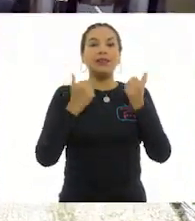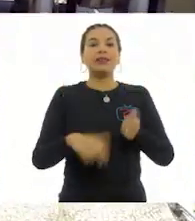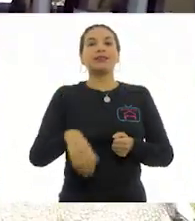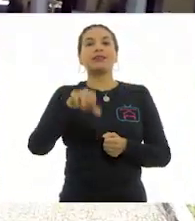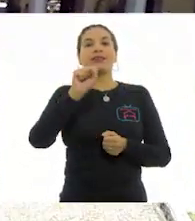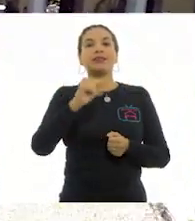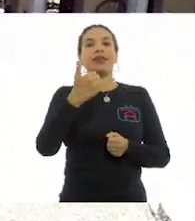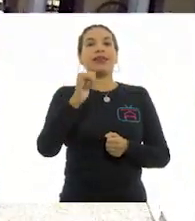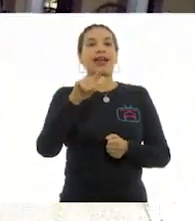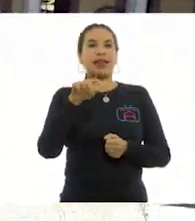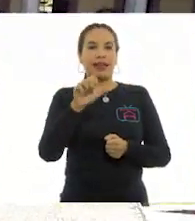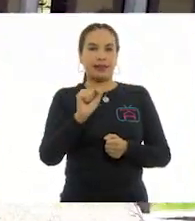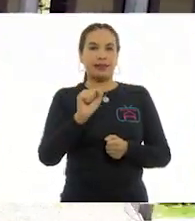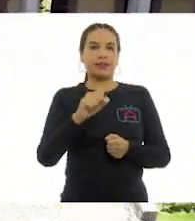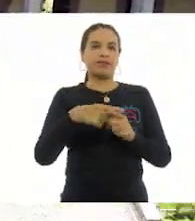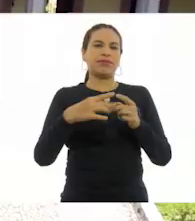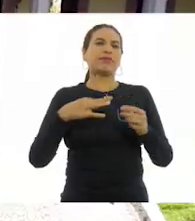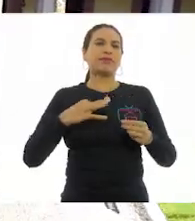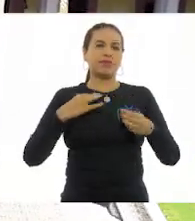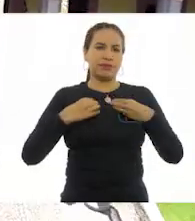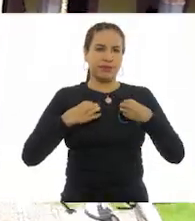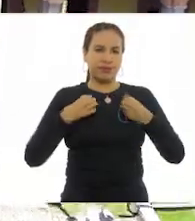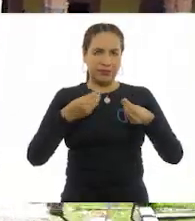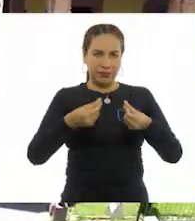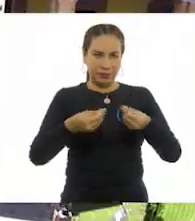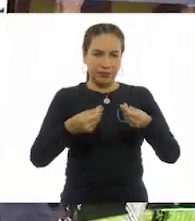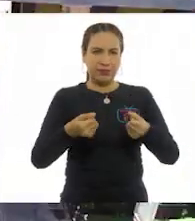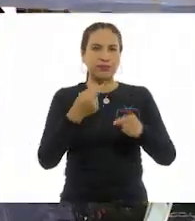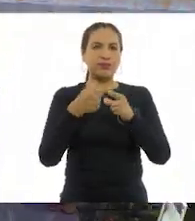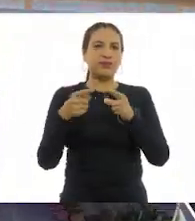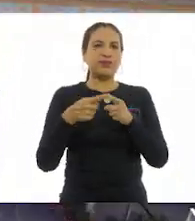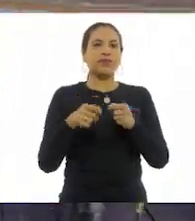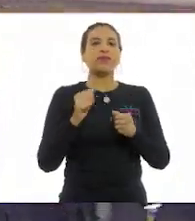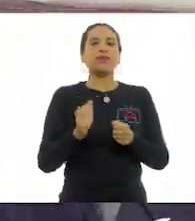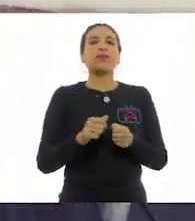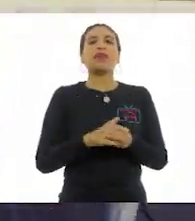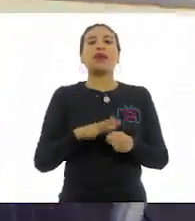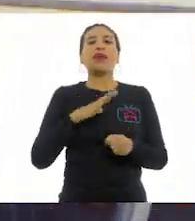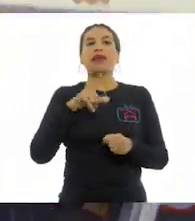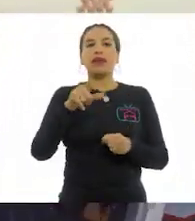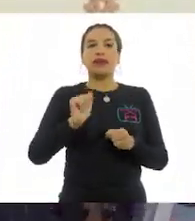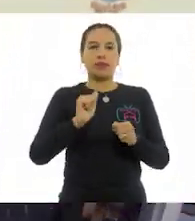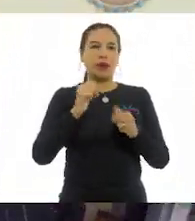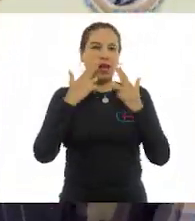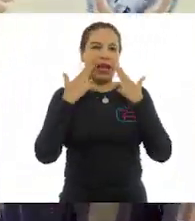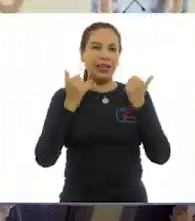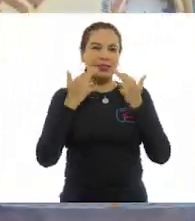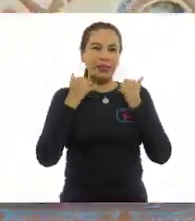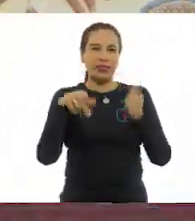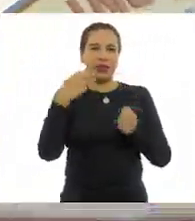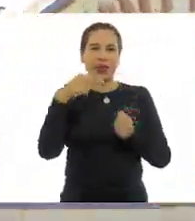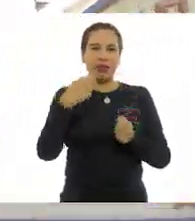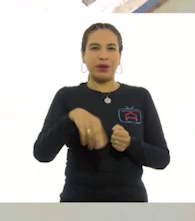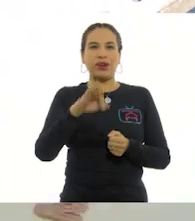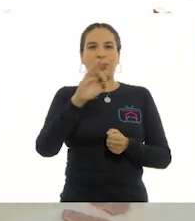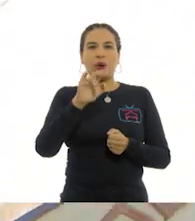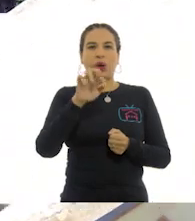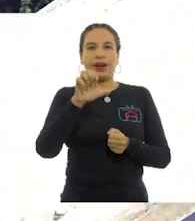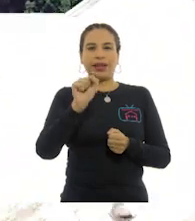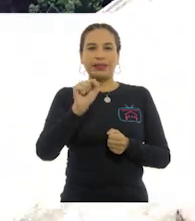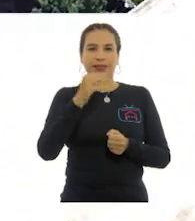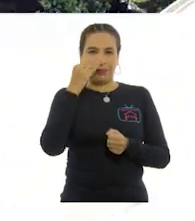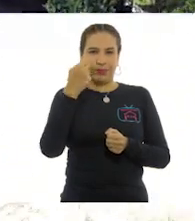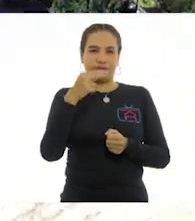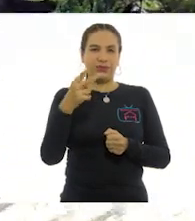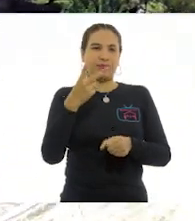sayales, de telas. Porque he de decirte que la Hacienda de Flores es el segundo nombre que